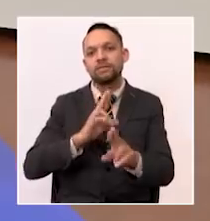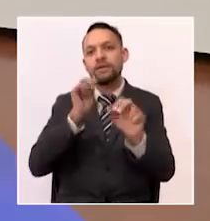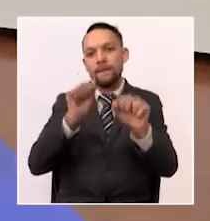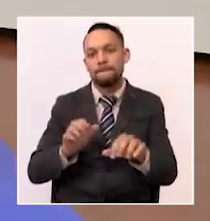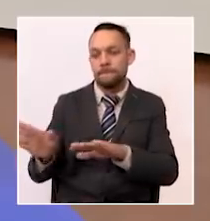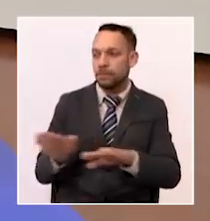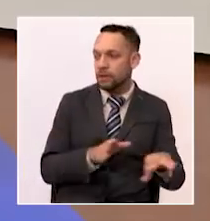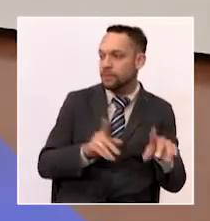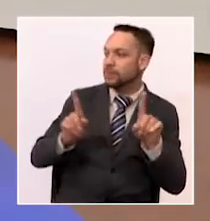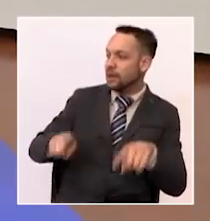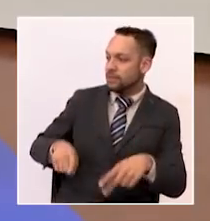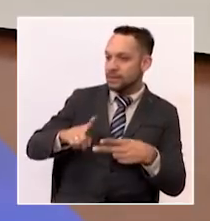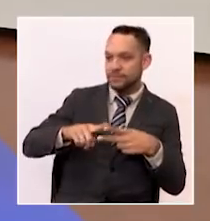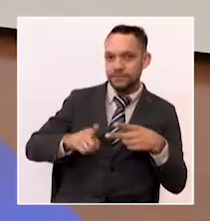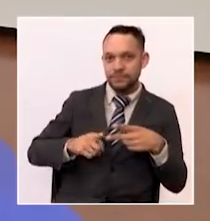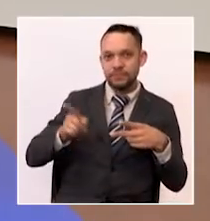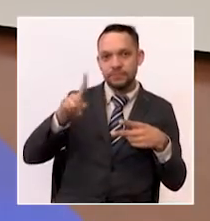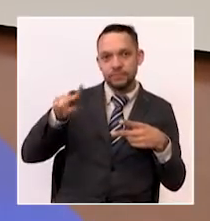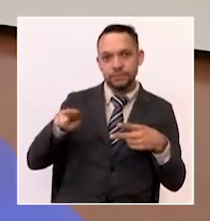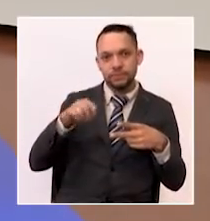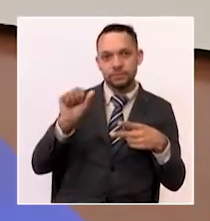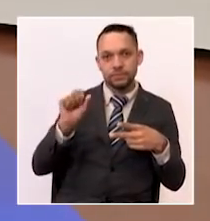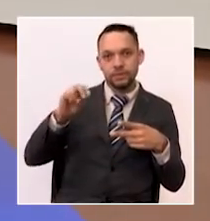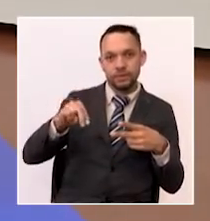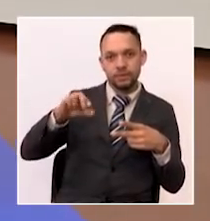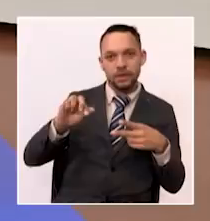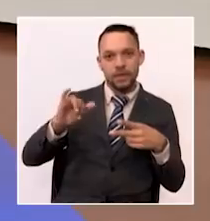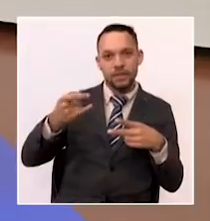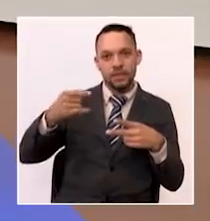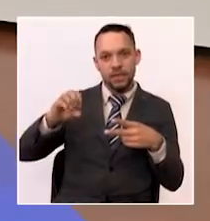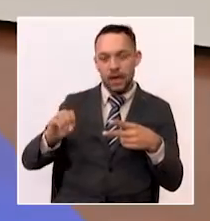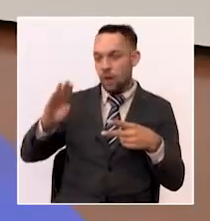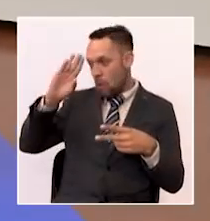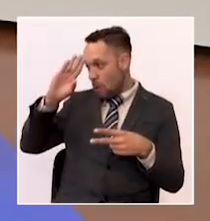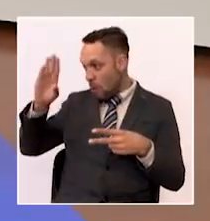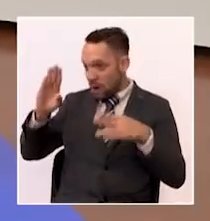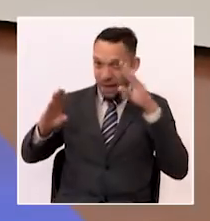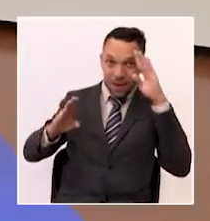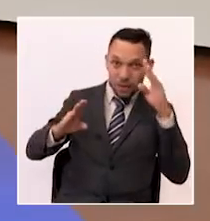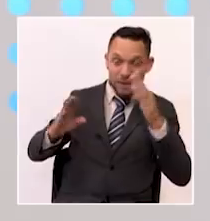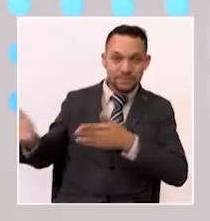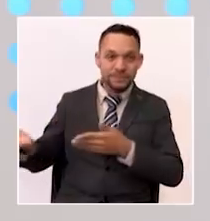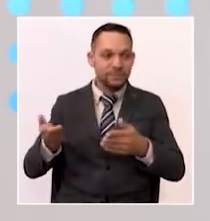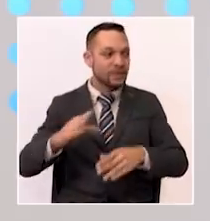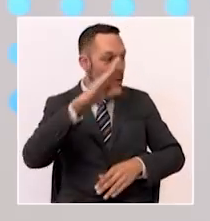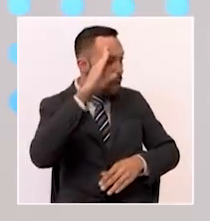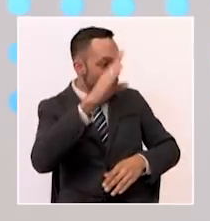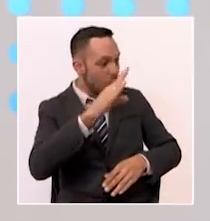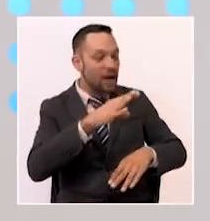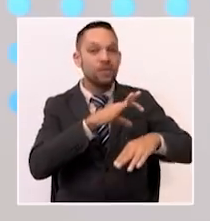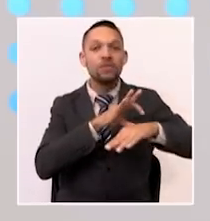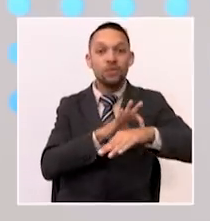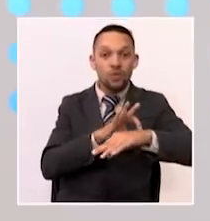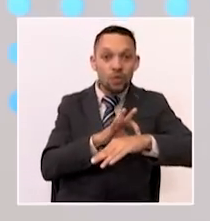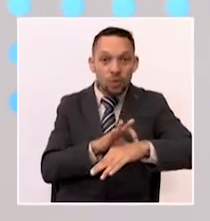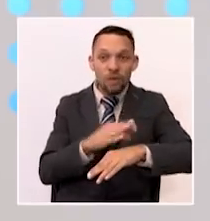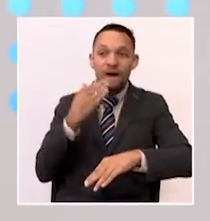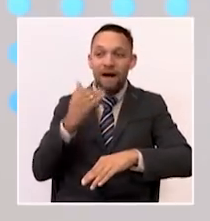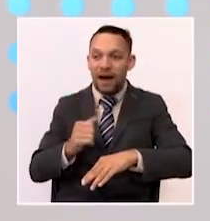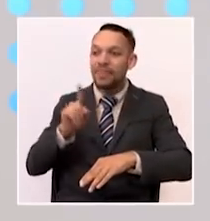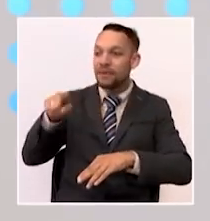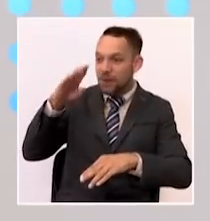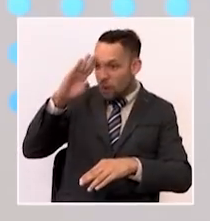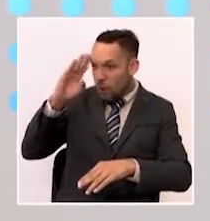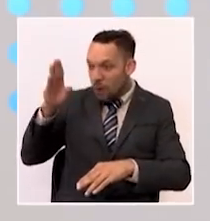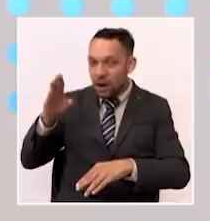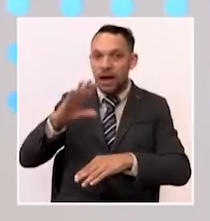Santi. Santi, buenas tardes. Hola Santi, ¿cómo estás? Doctora, qué bueno que estés acá con Muchas nosotros. A gracias. todas las personas que nos están viendo, un